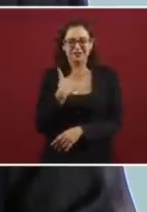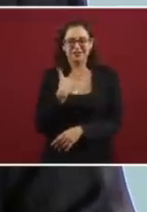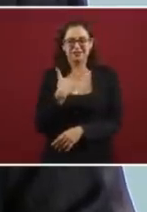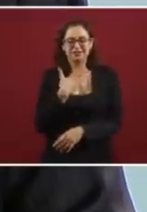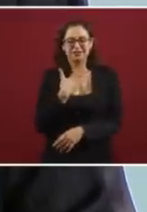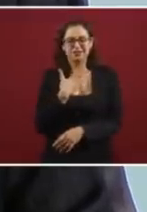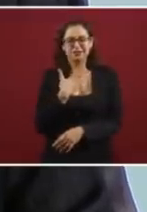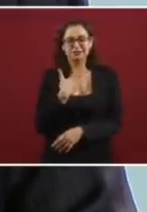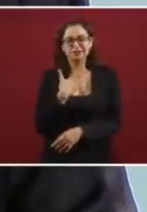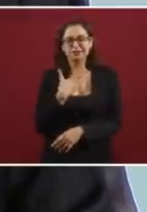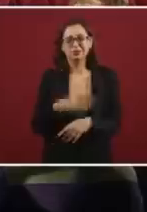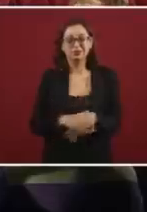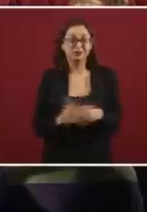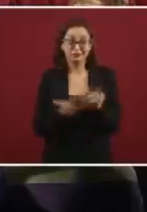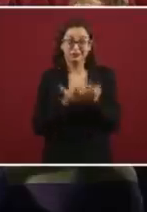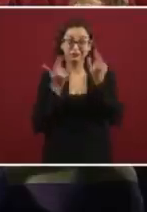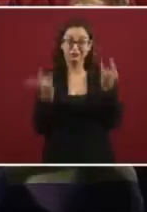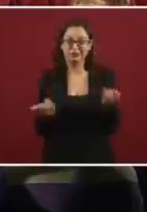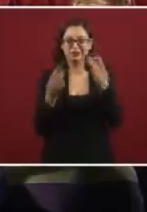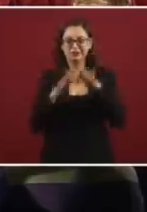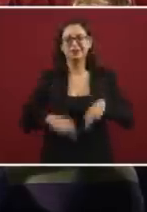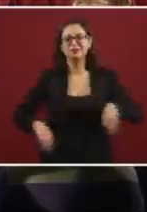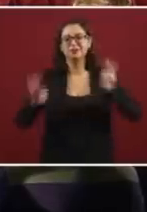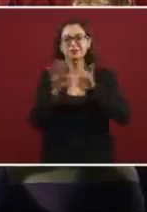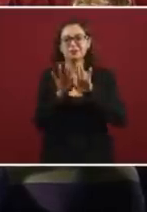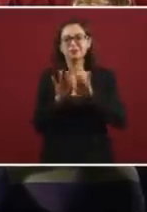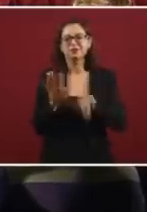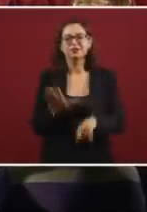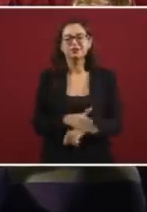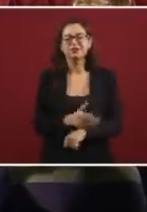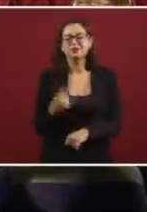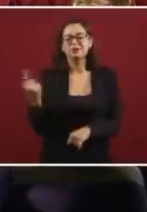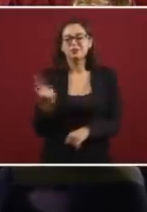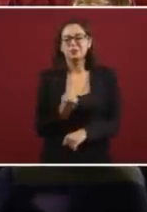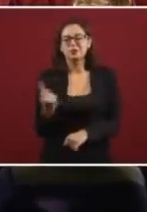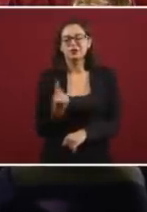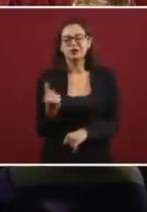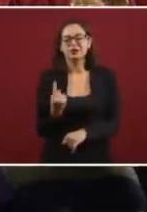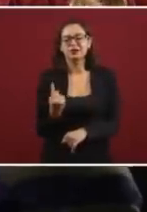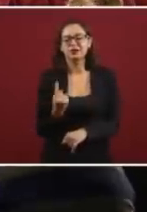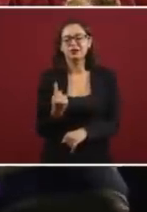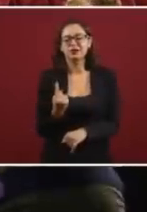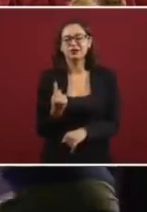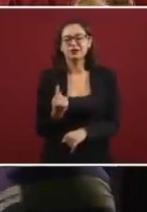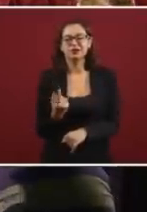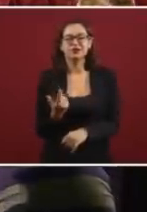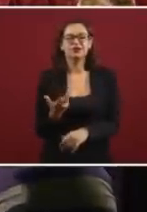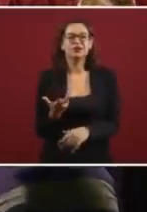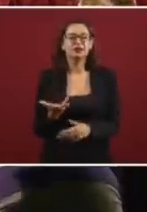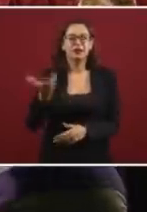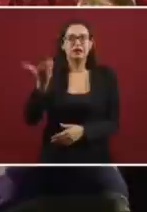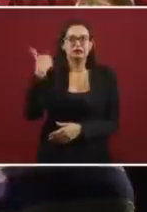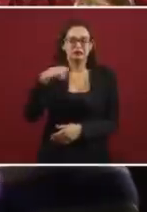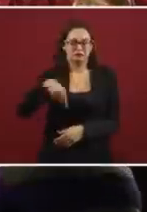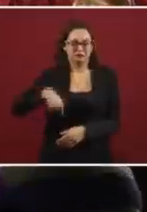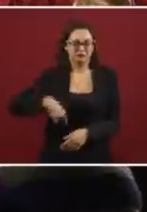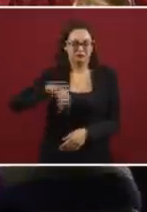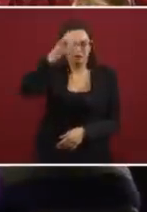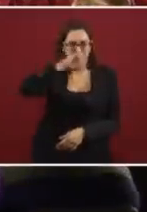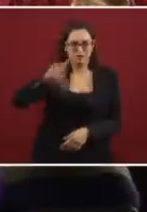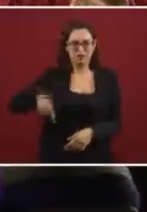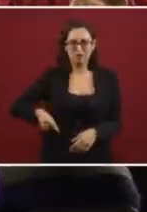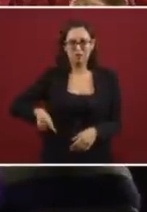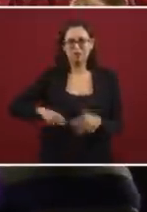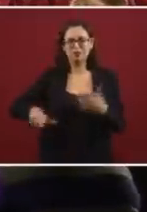es importante la historia porque estuvimos en el gobierno de la ciudad un